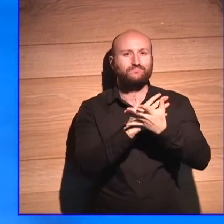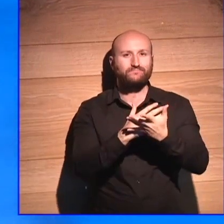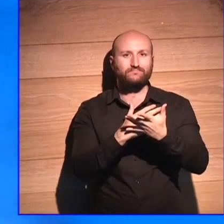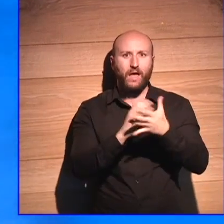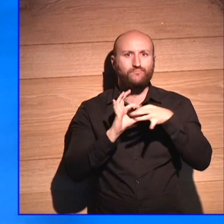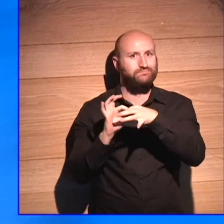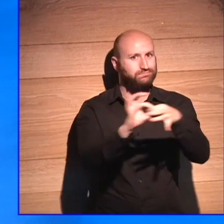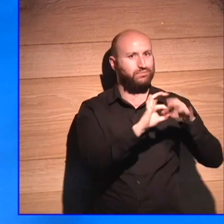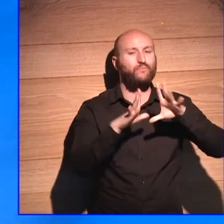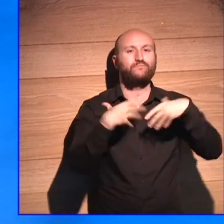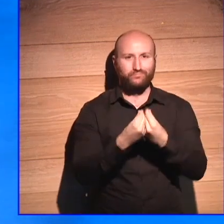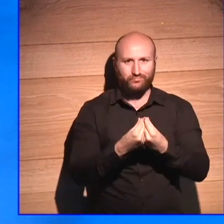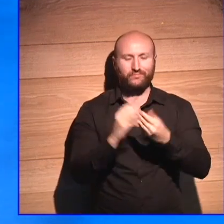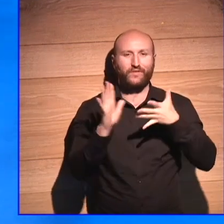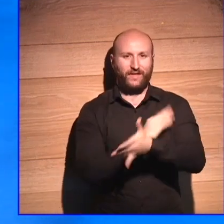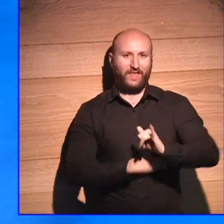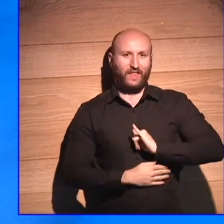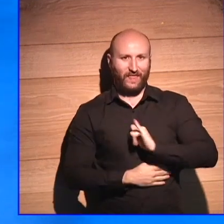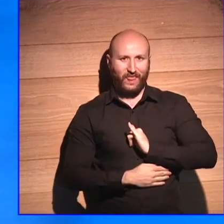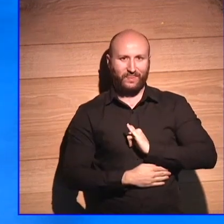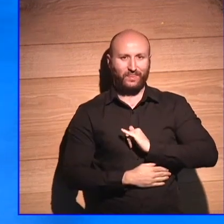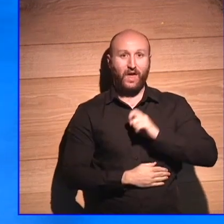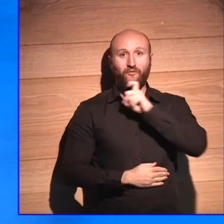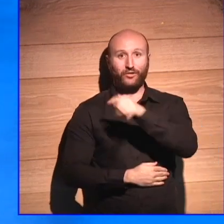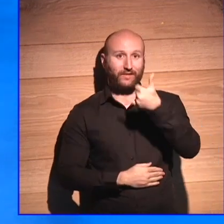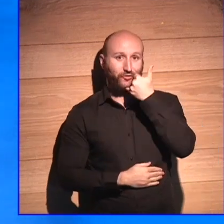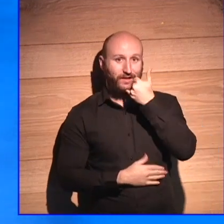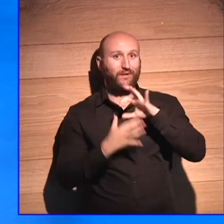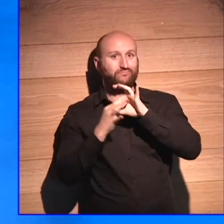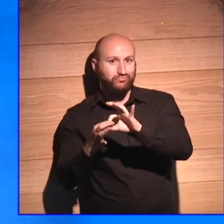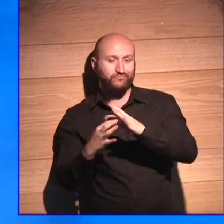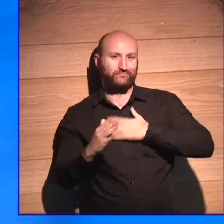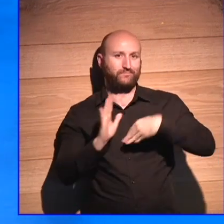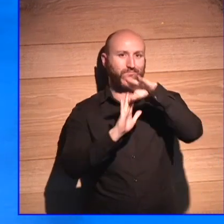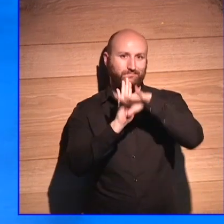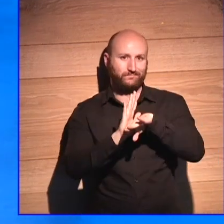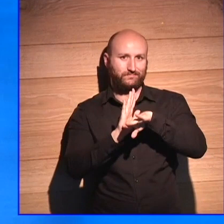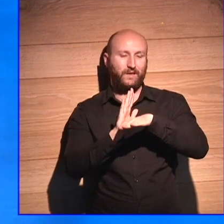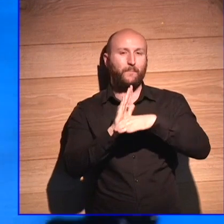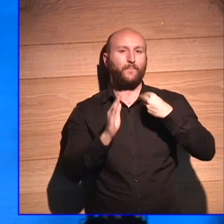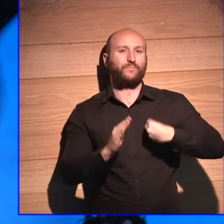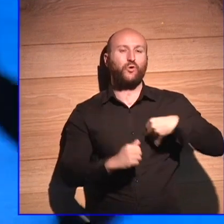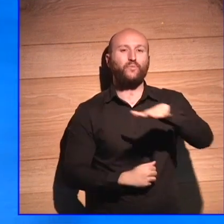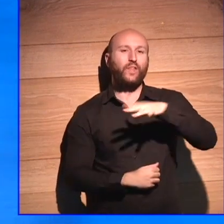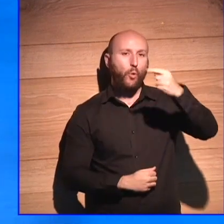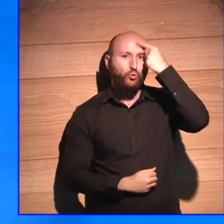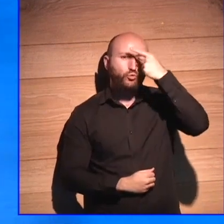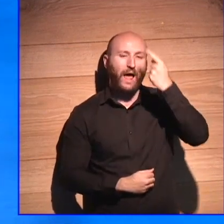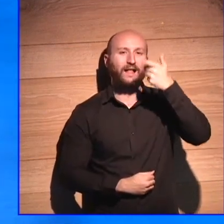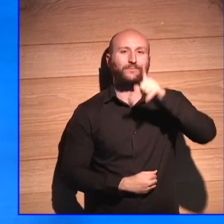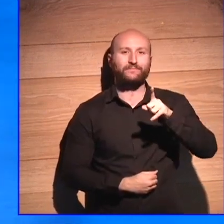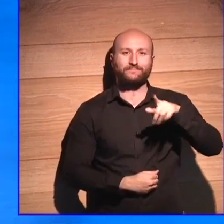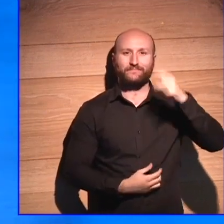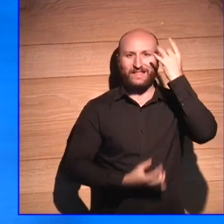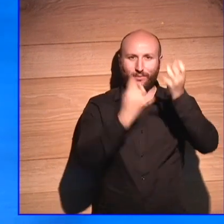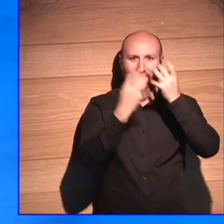unifican todas ellas y son señas de identidad tanto de Fundación Telefónica, de nuestra programación de este espacio cultural, de nuestras actividades, de